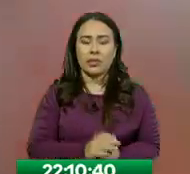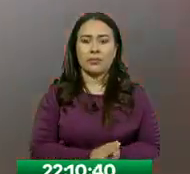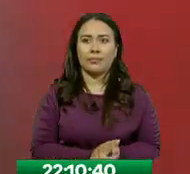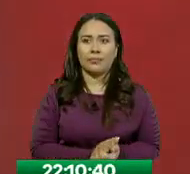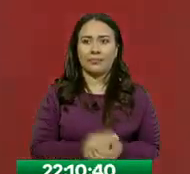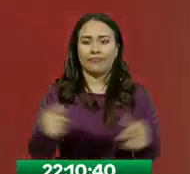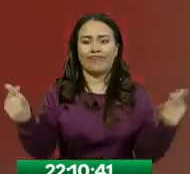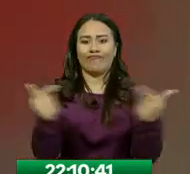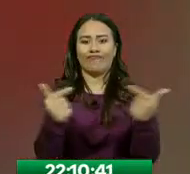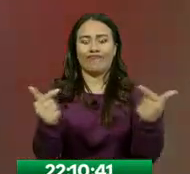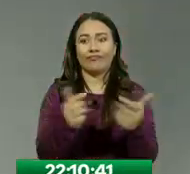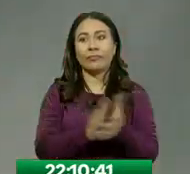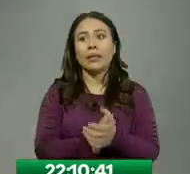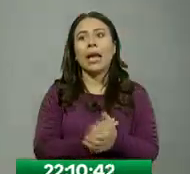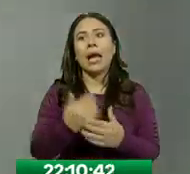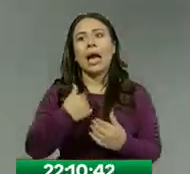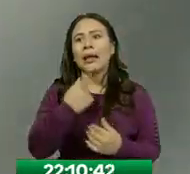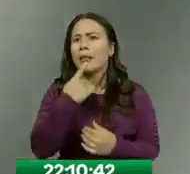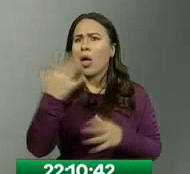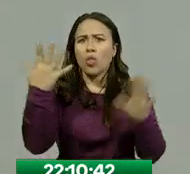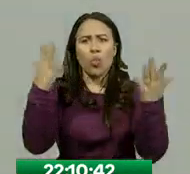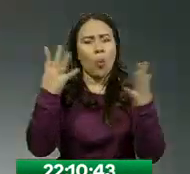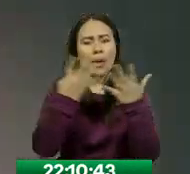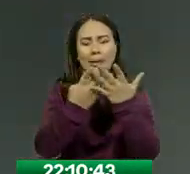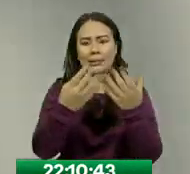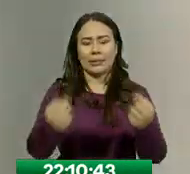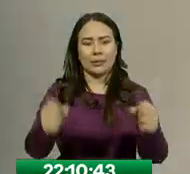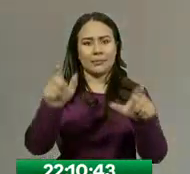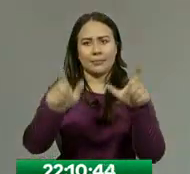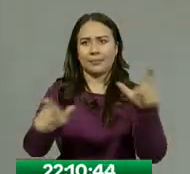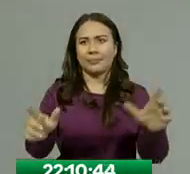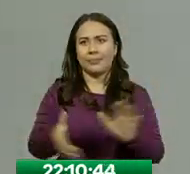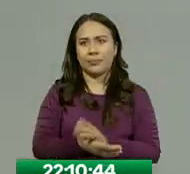dan estos hechos. Indica que no hubo detenidos.